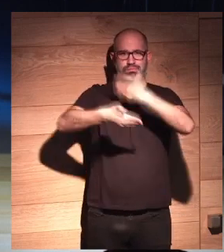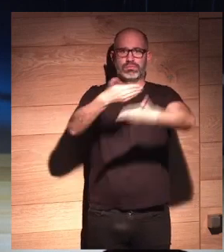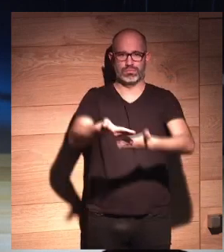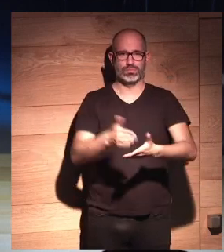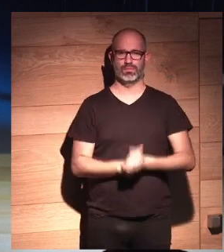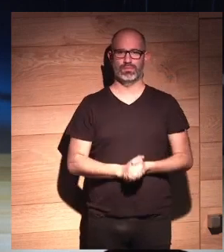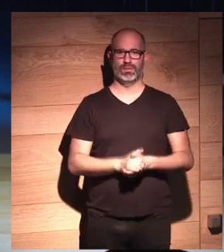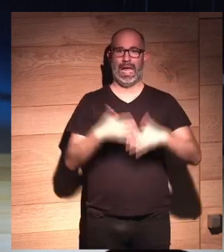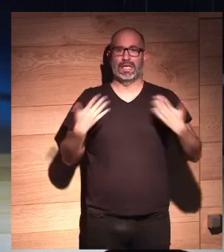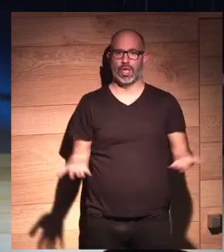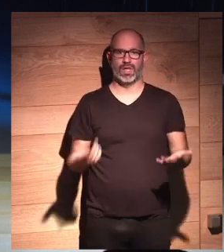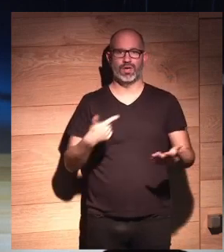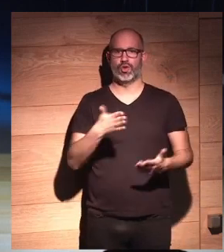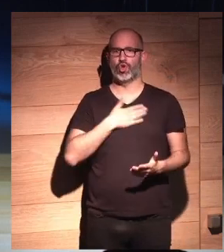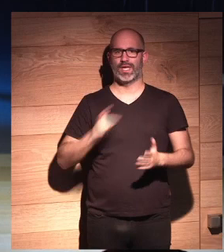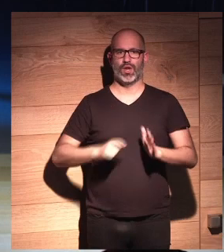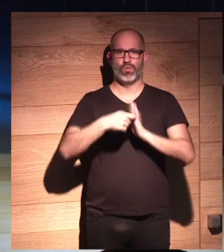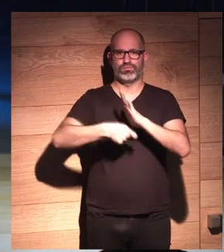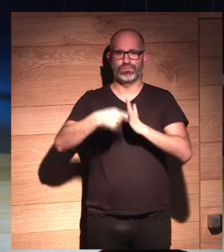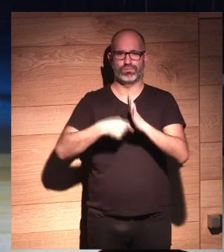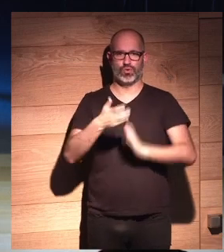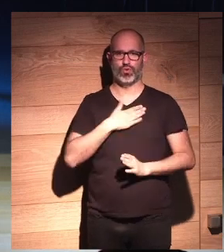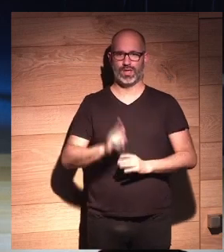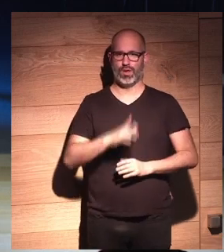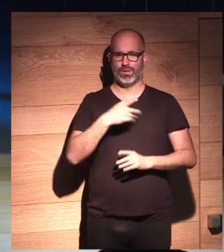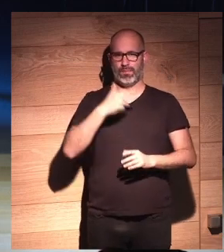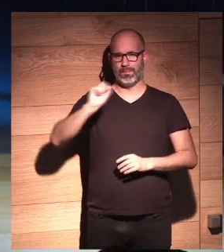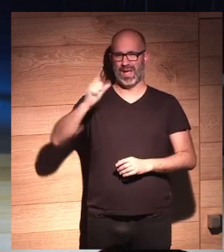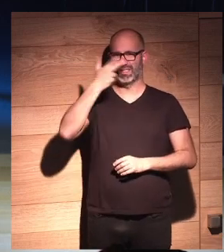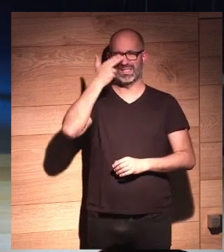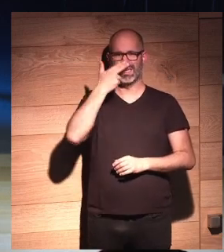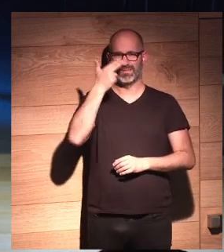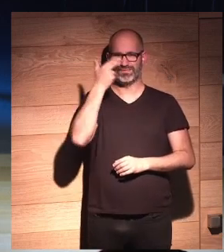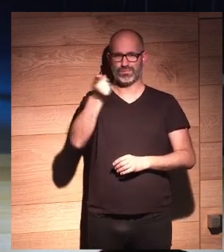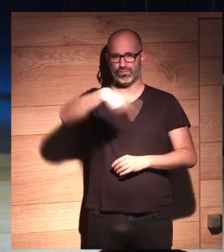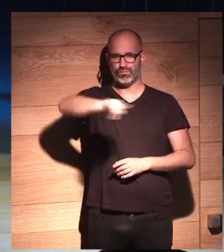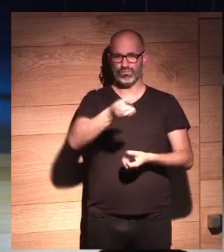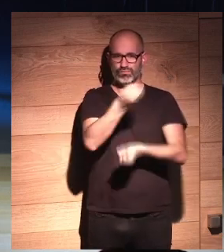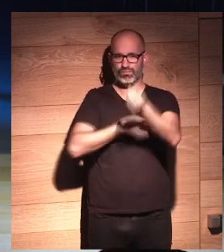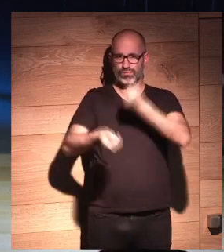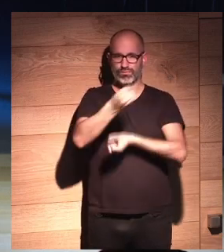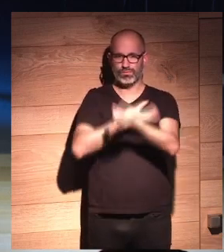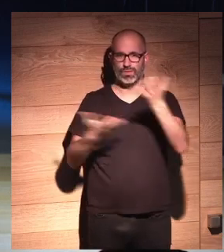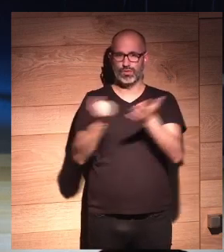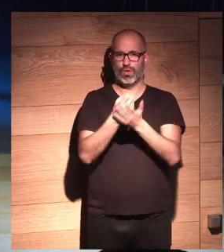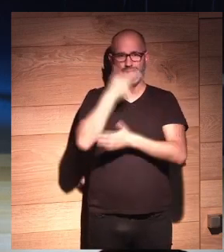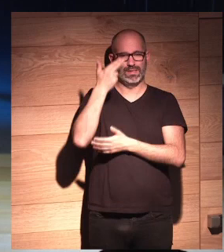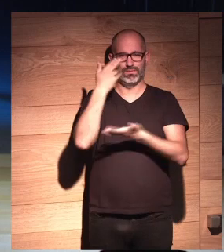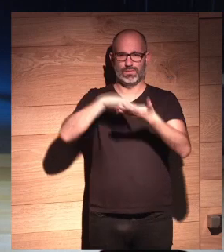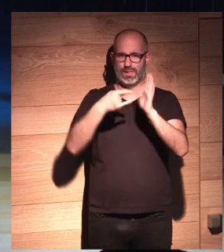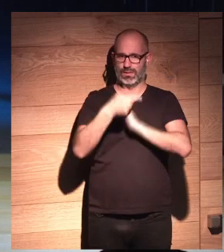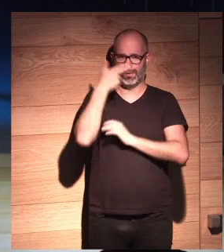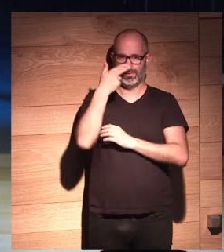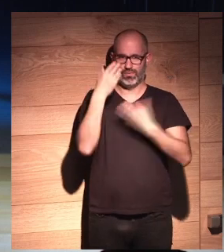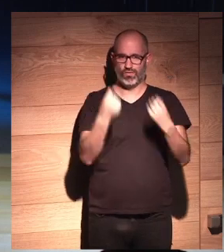¿no? Entonces no me quiero enrollar mucho porque la verdad lo más interesante es lo que tenéis que contar vosotros, que tenéis proyectos súper